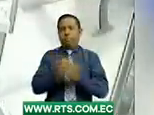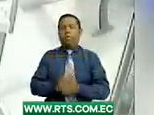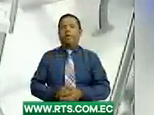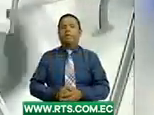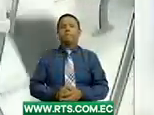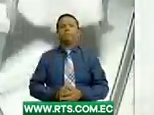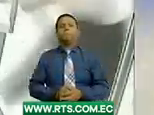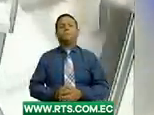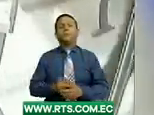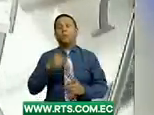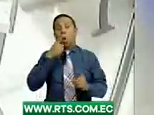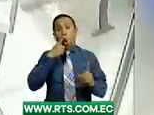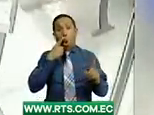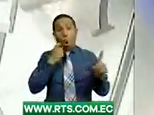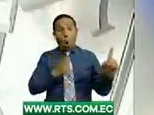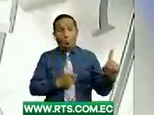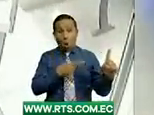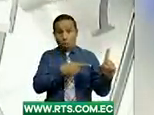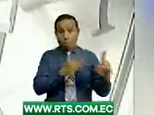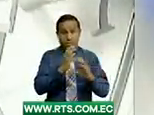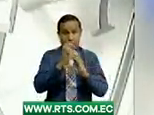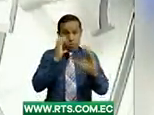Se subió el primero y pagó su pasaje.